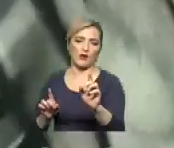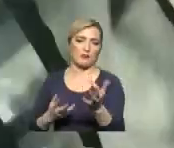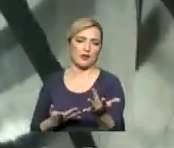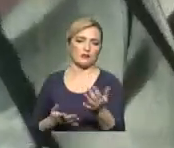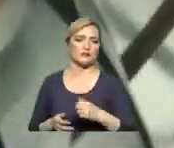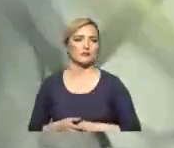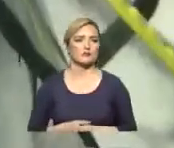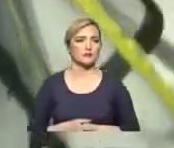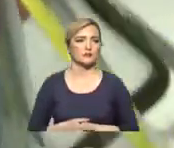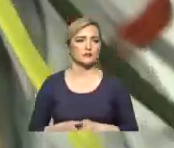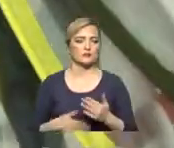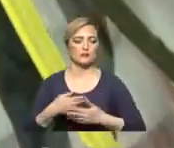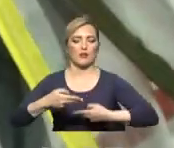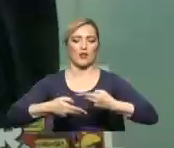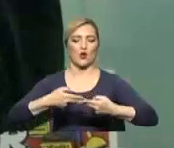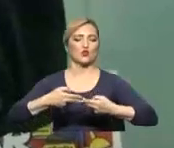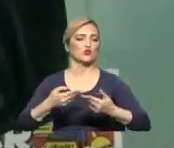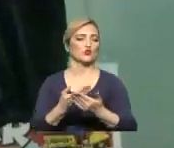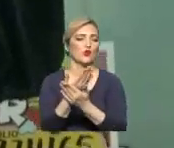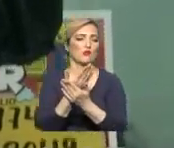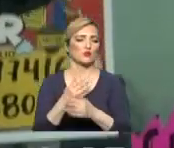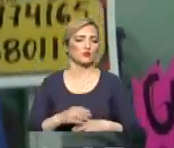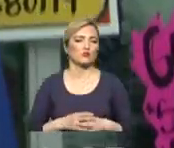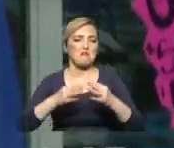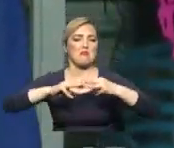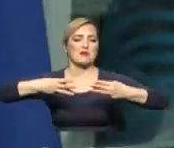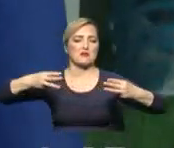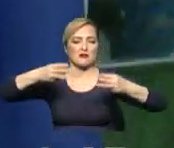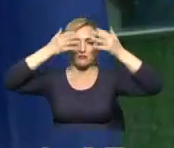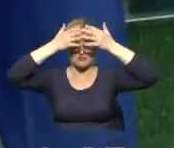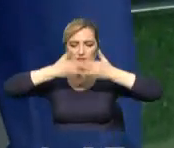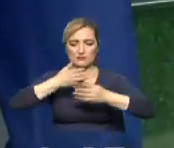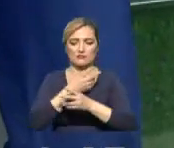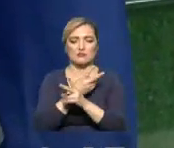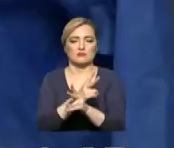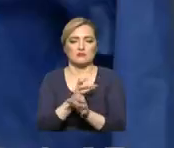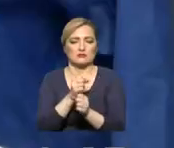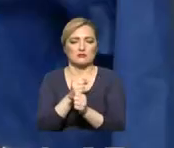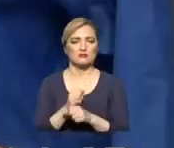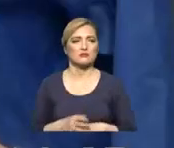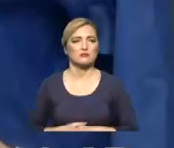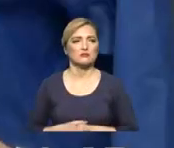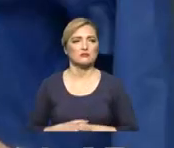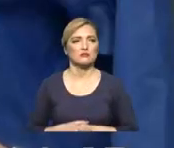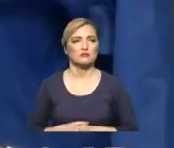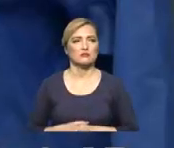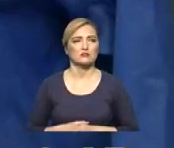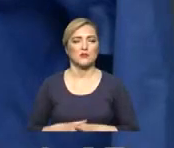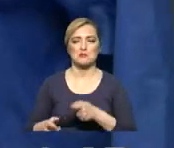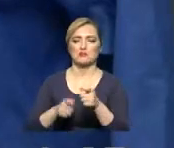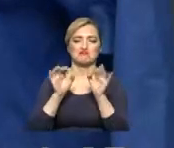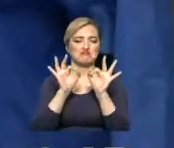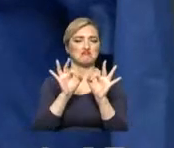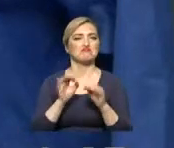también observamos el nacimiento de nuevos comercios, como la venta de protección sanitaria. Muy bien, de verdad, la venta es